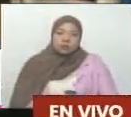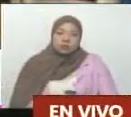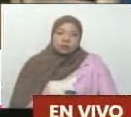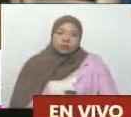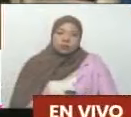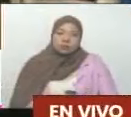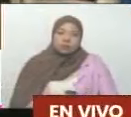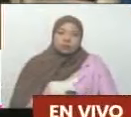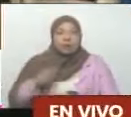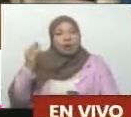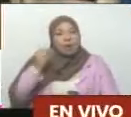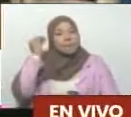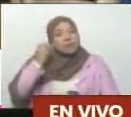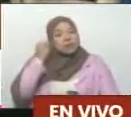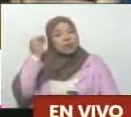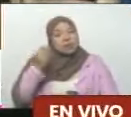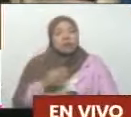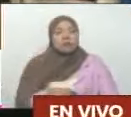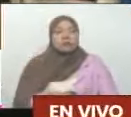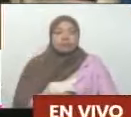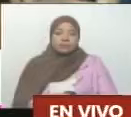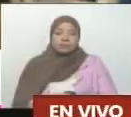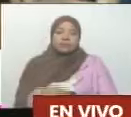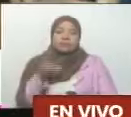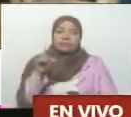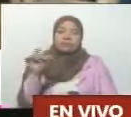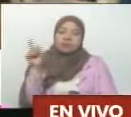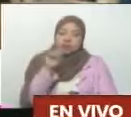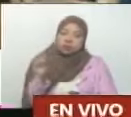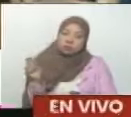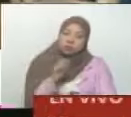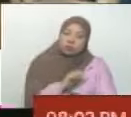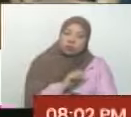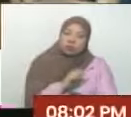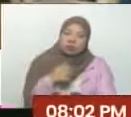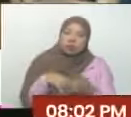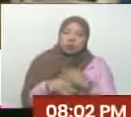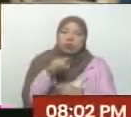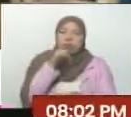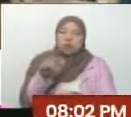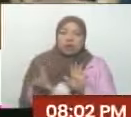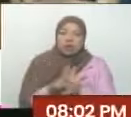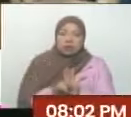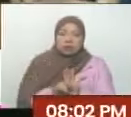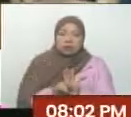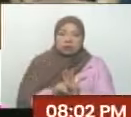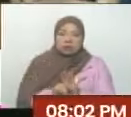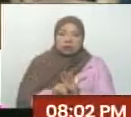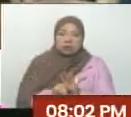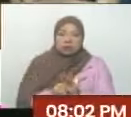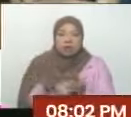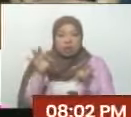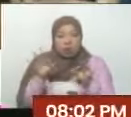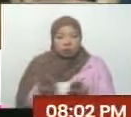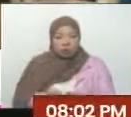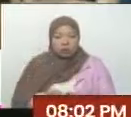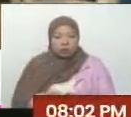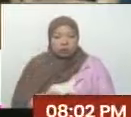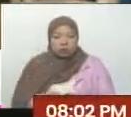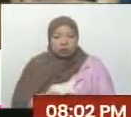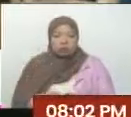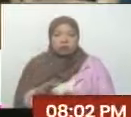Inclusive yo estoy pensando ahora para el segundo semestre meter una ley que sea punitiva